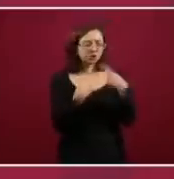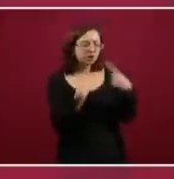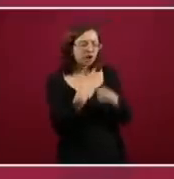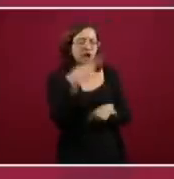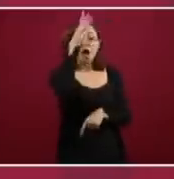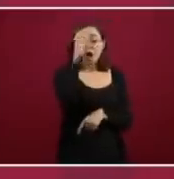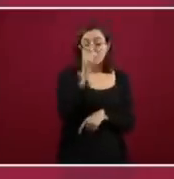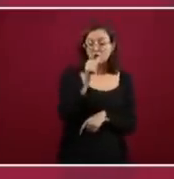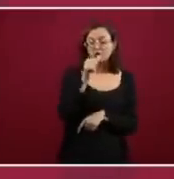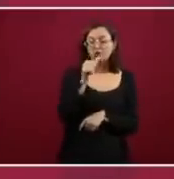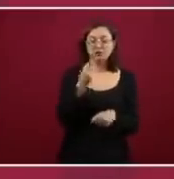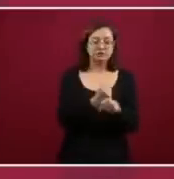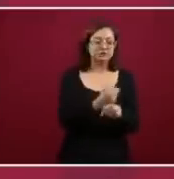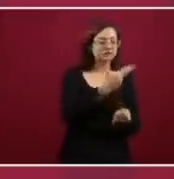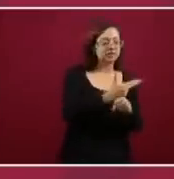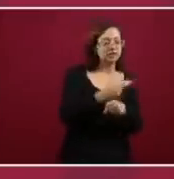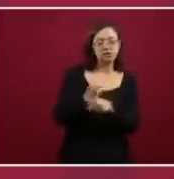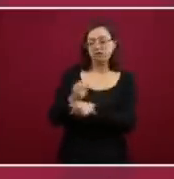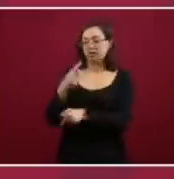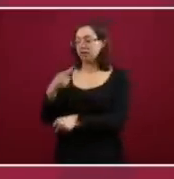y los dos secretarios